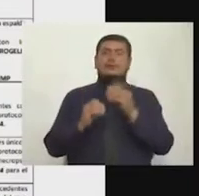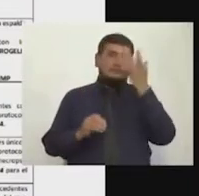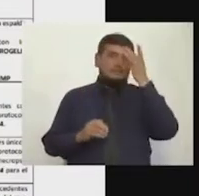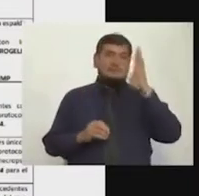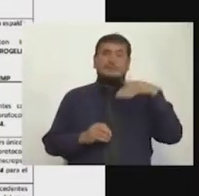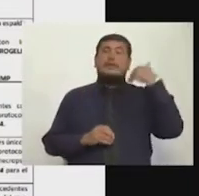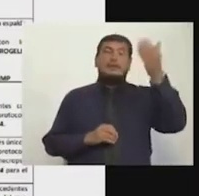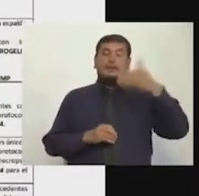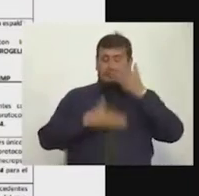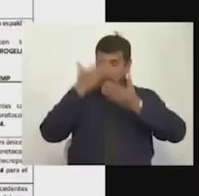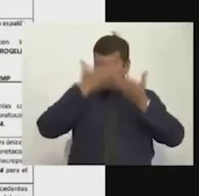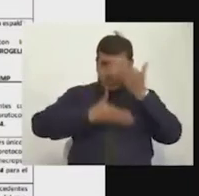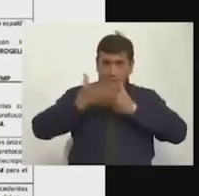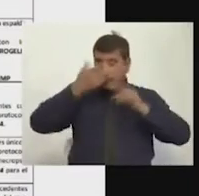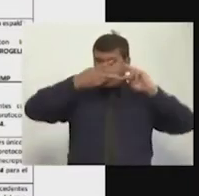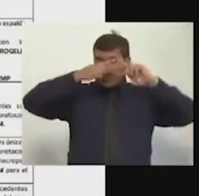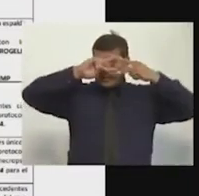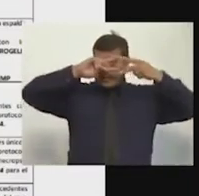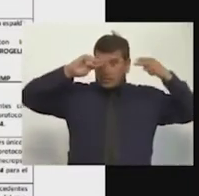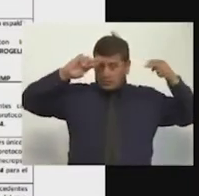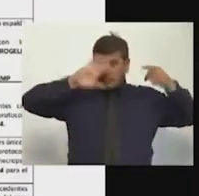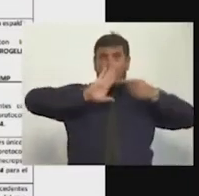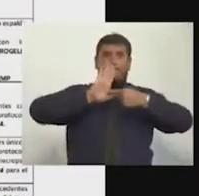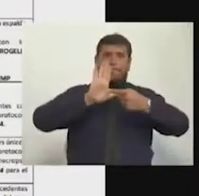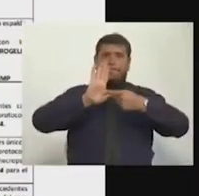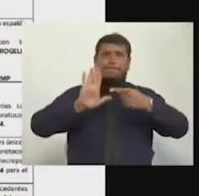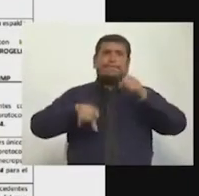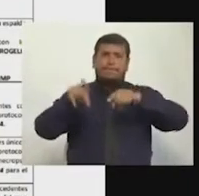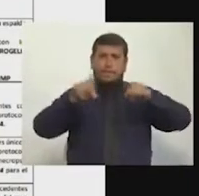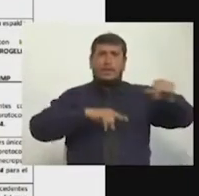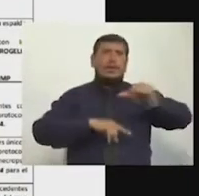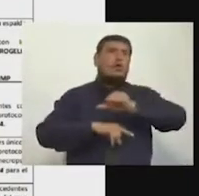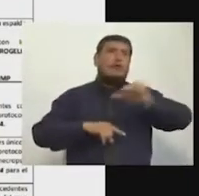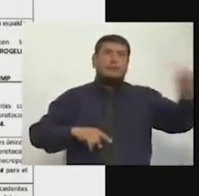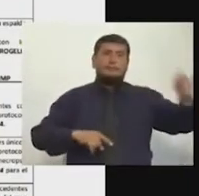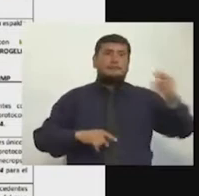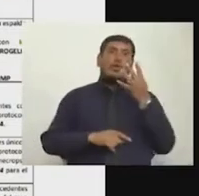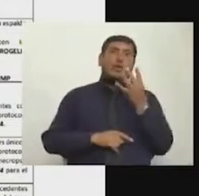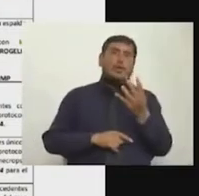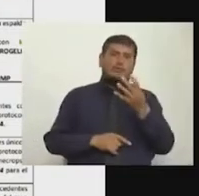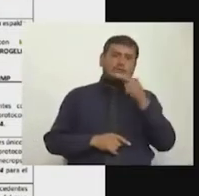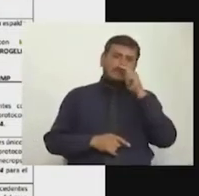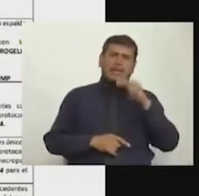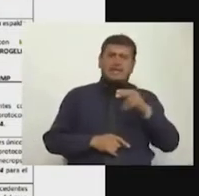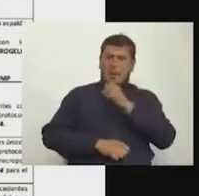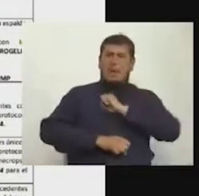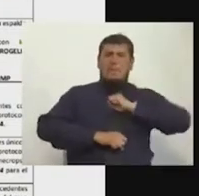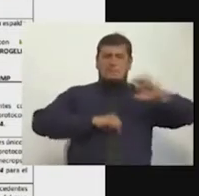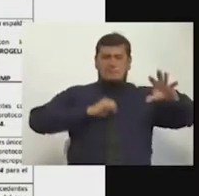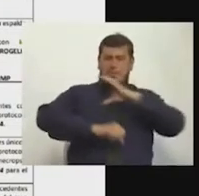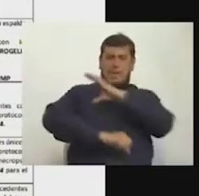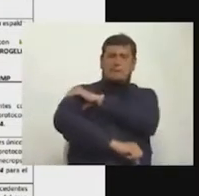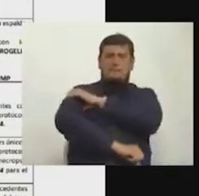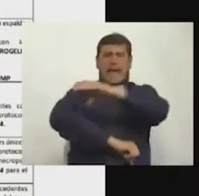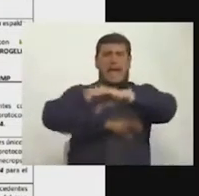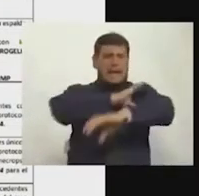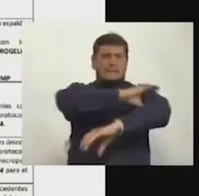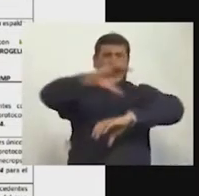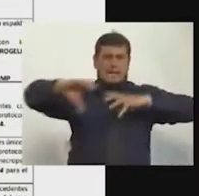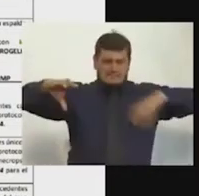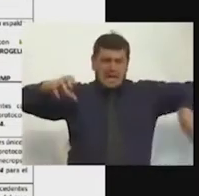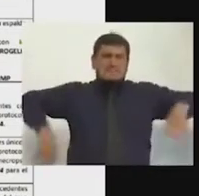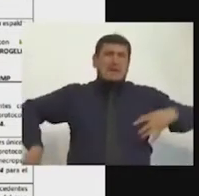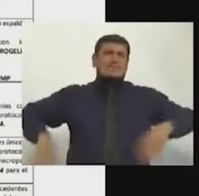siguientes pruebas de medicina legal que les estoy mostrando muestran que los otros 4 cuerpos llegaron tan despedazados que solo